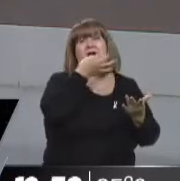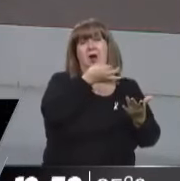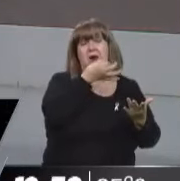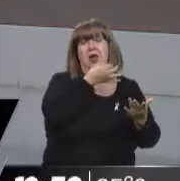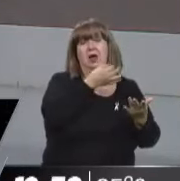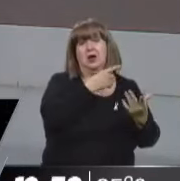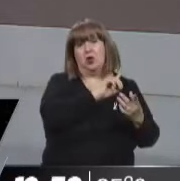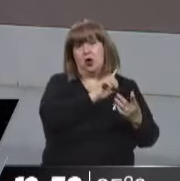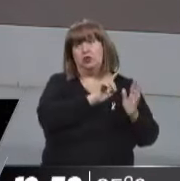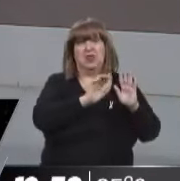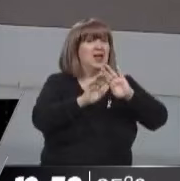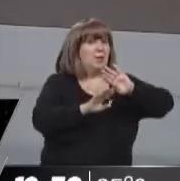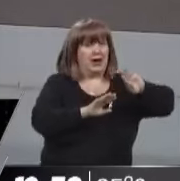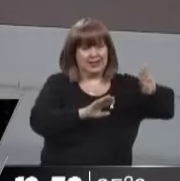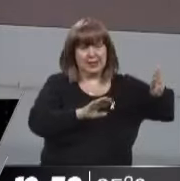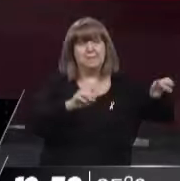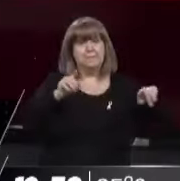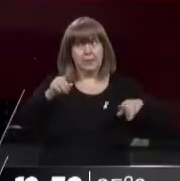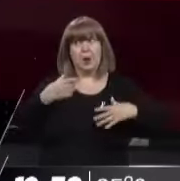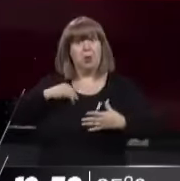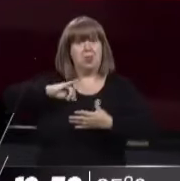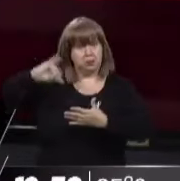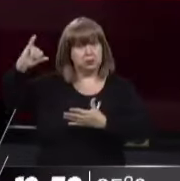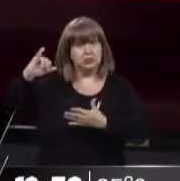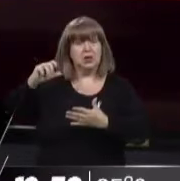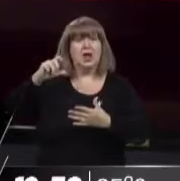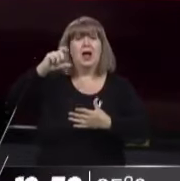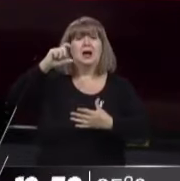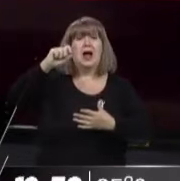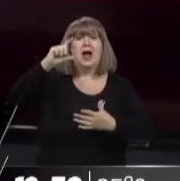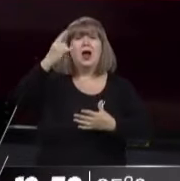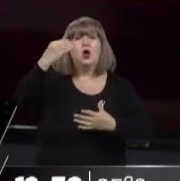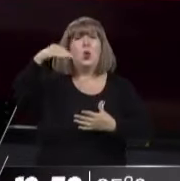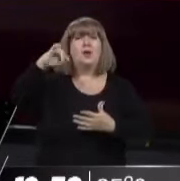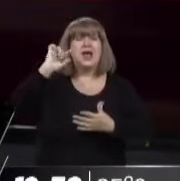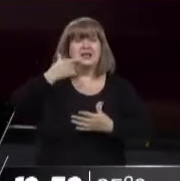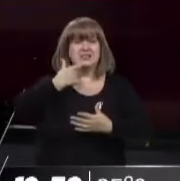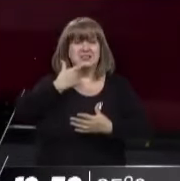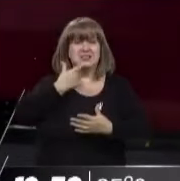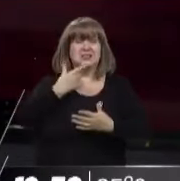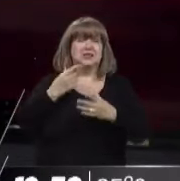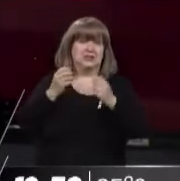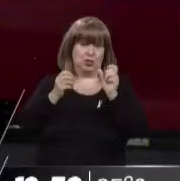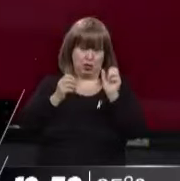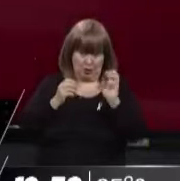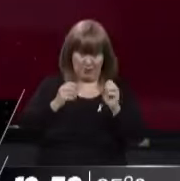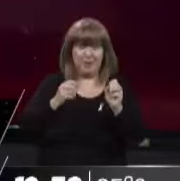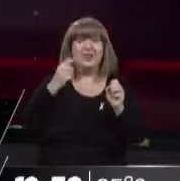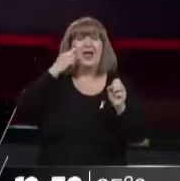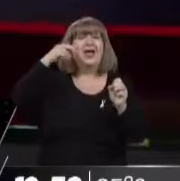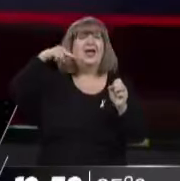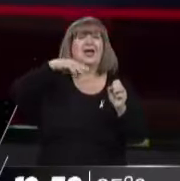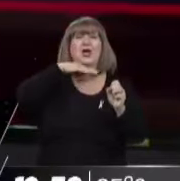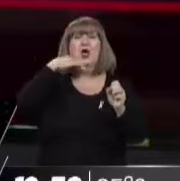que se haga. Bueno, existe la figura penal de calumnias e injurias. Claro. Cuando alguien arbitrariamente y sin las pruebas